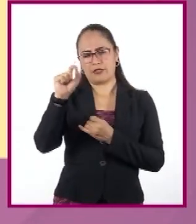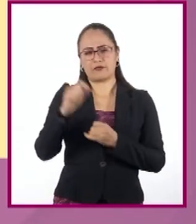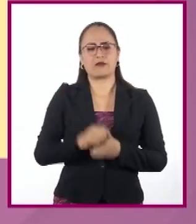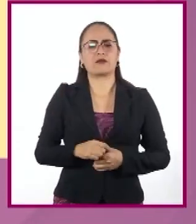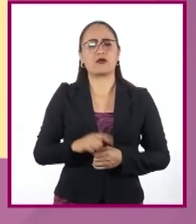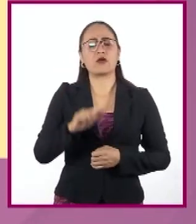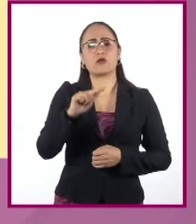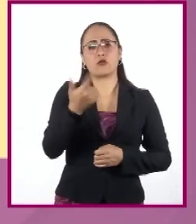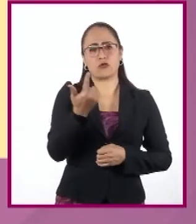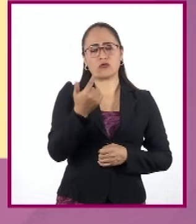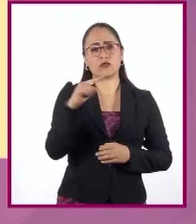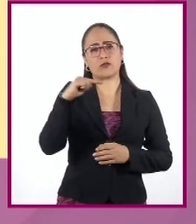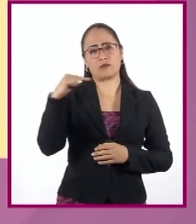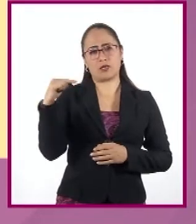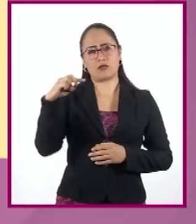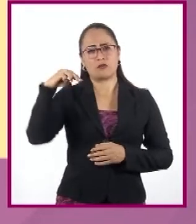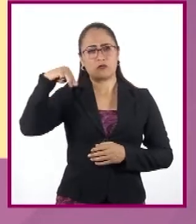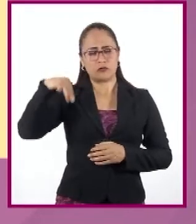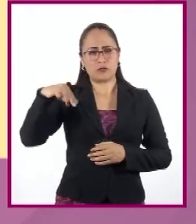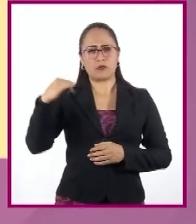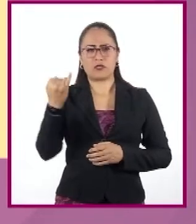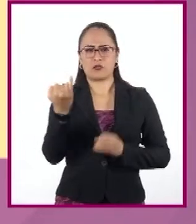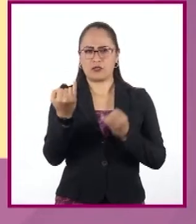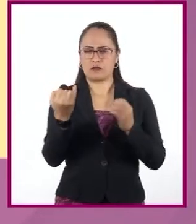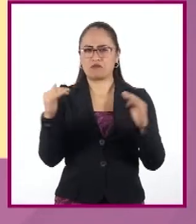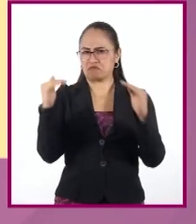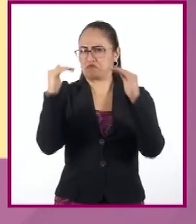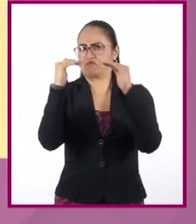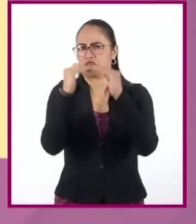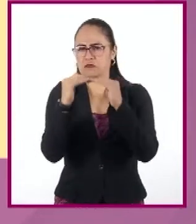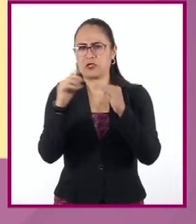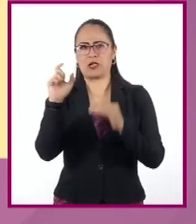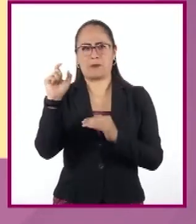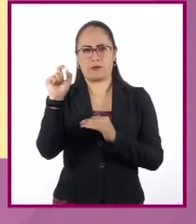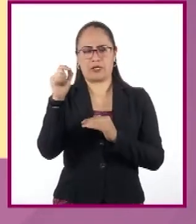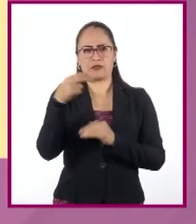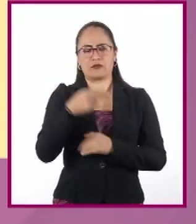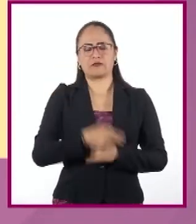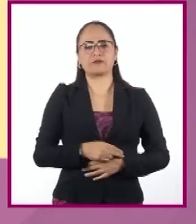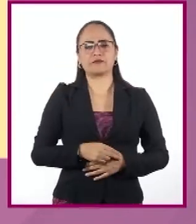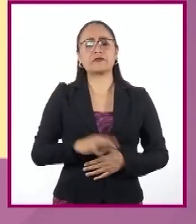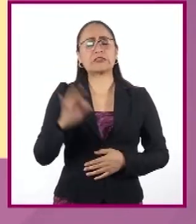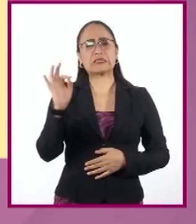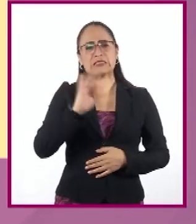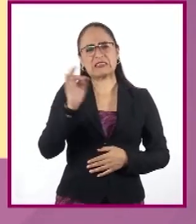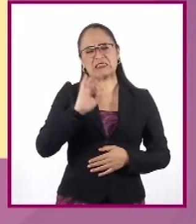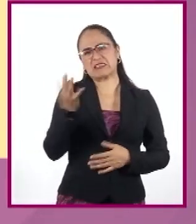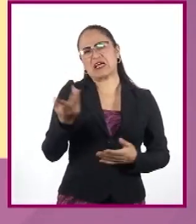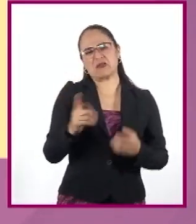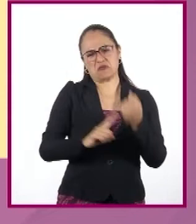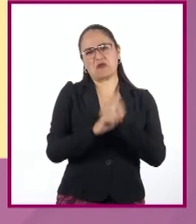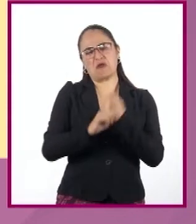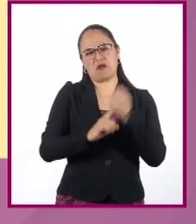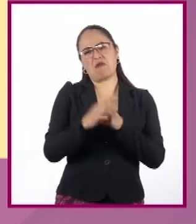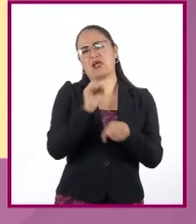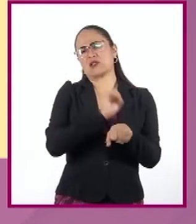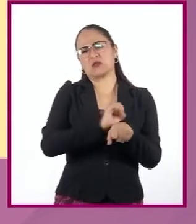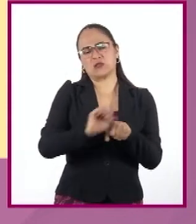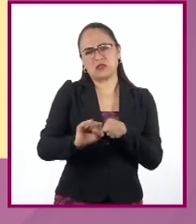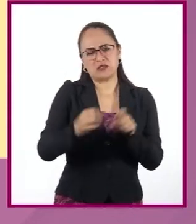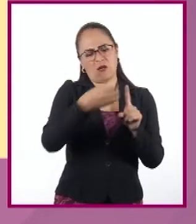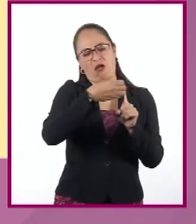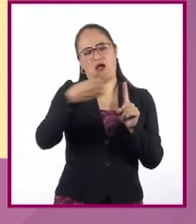a 20. Tal vez te parezca que algunos problemas son sencillos y que no se necesita una ecuación para resolverlos,